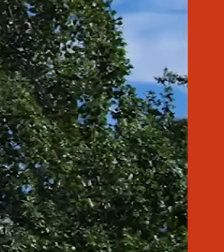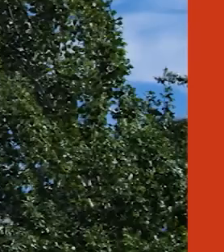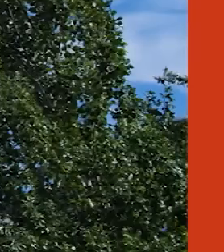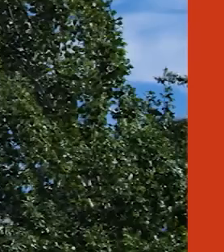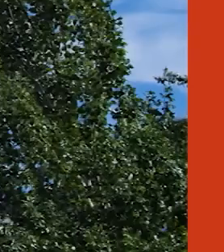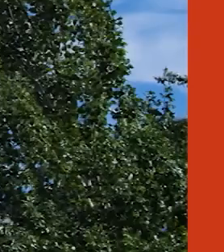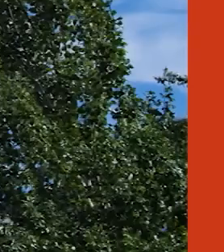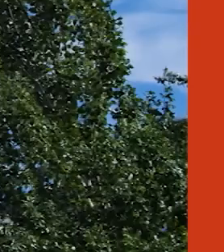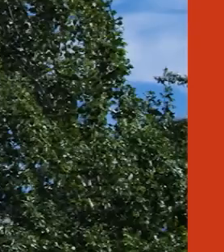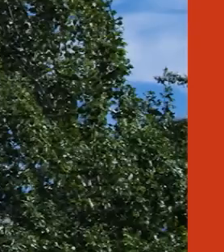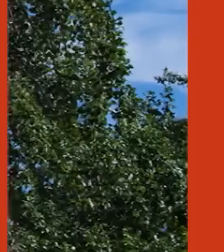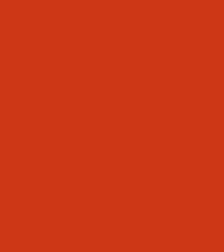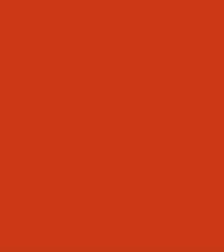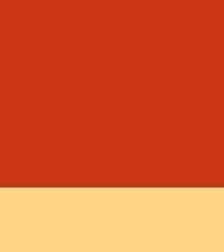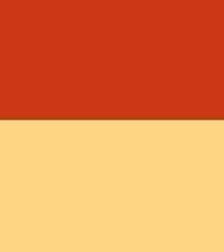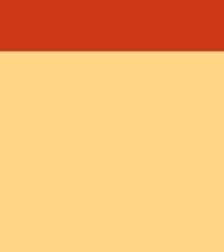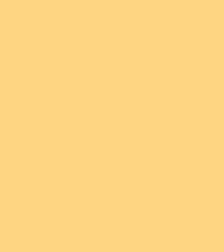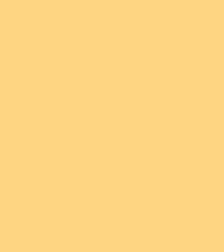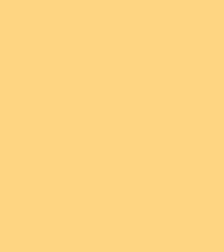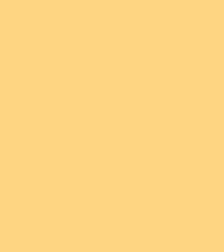mercado de historia